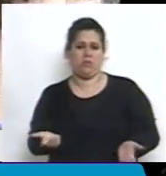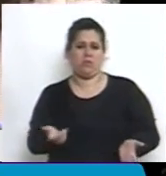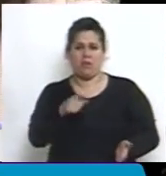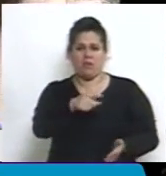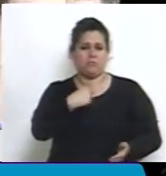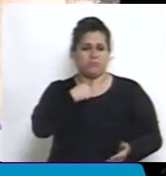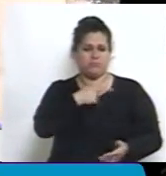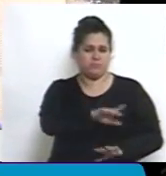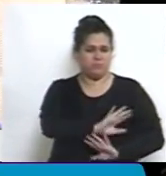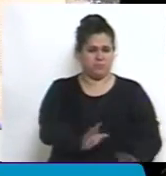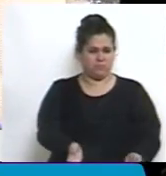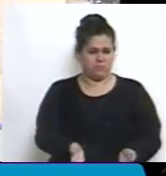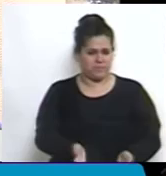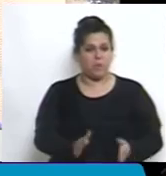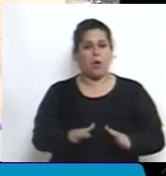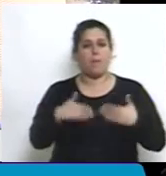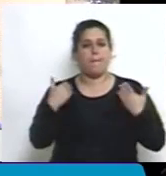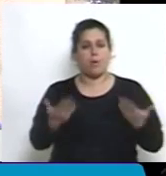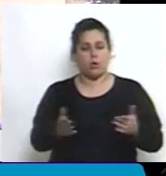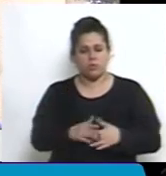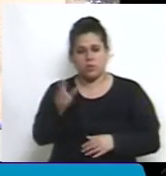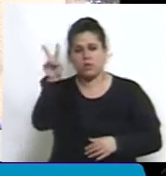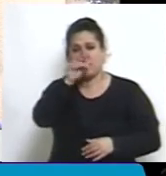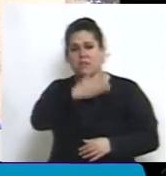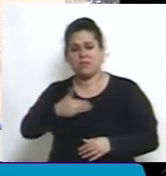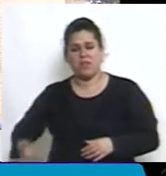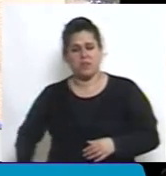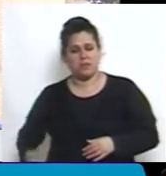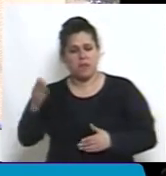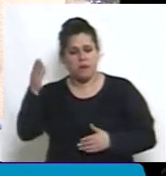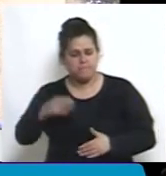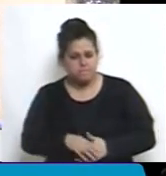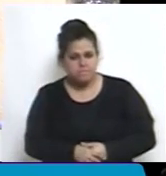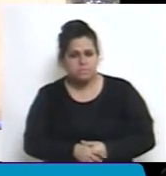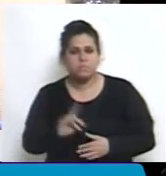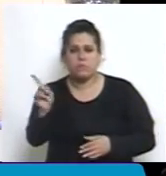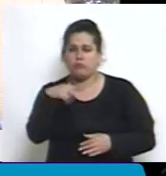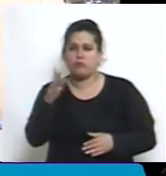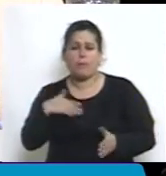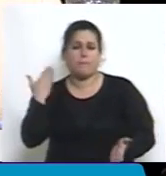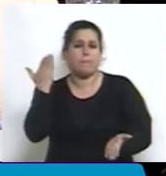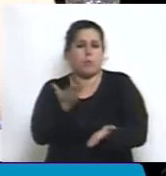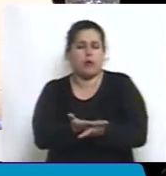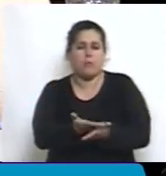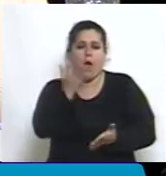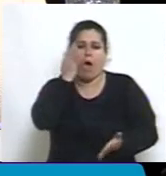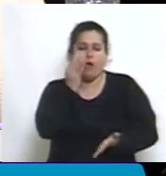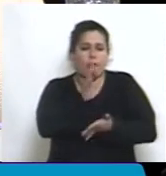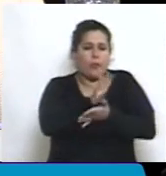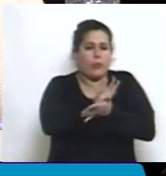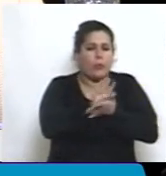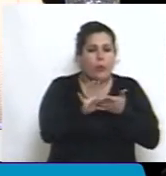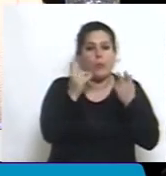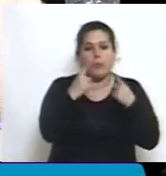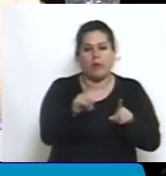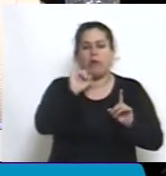cometió. Por eso, señora presidenta, estamos planteando algo nuevo, pero que tiene